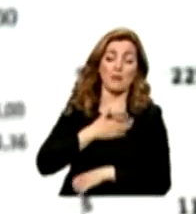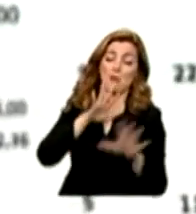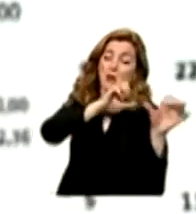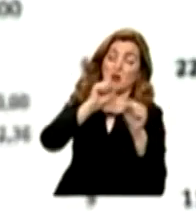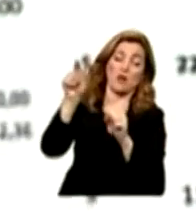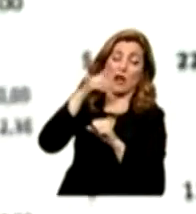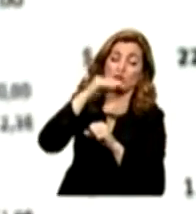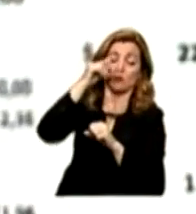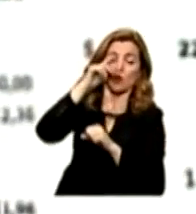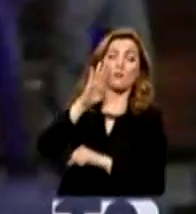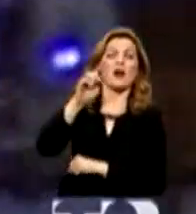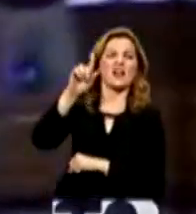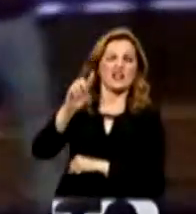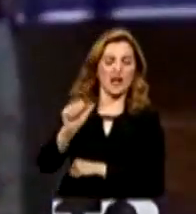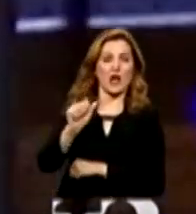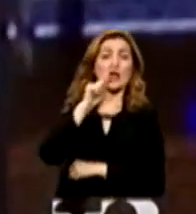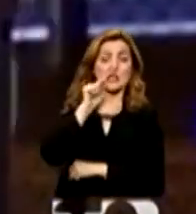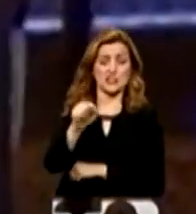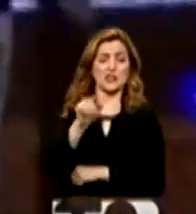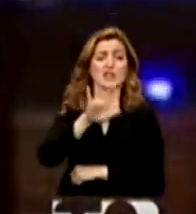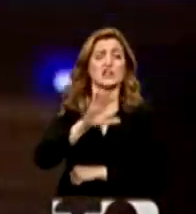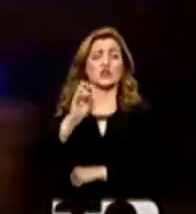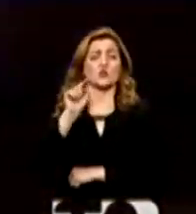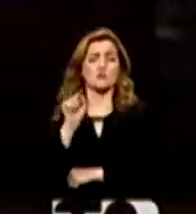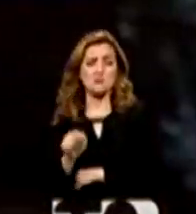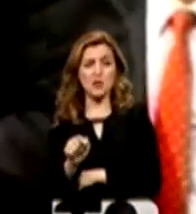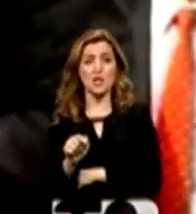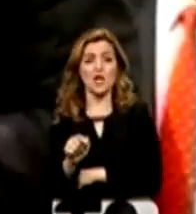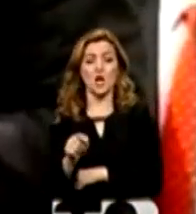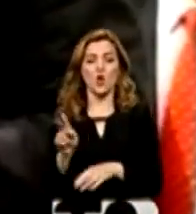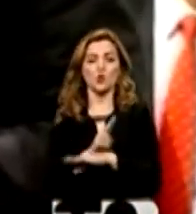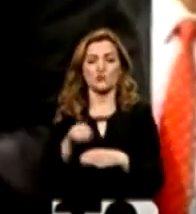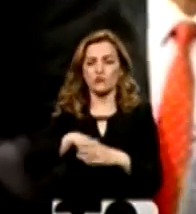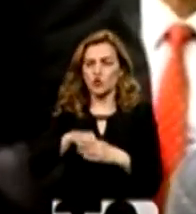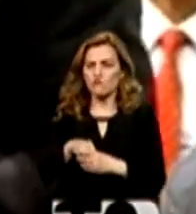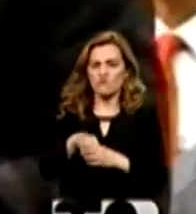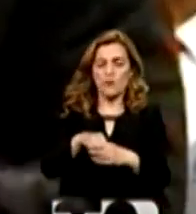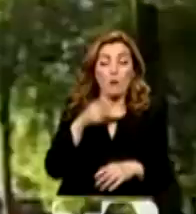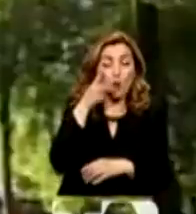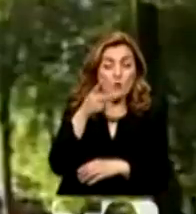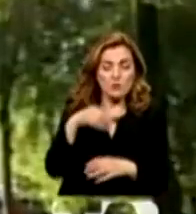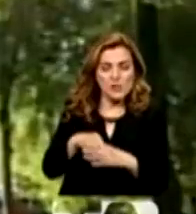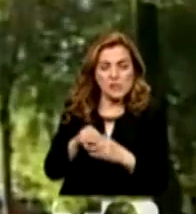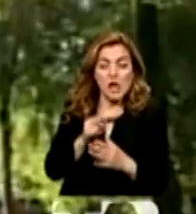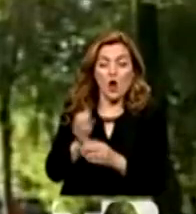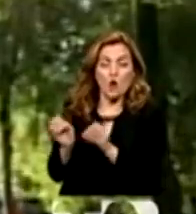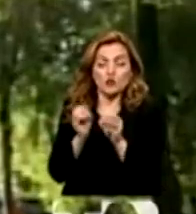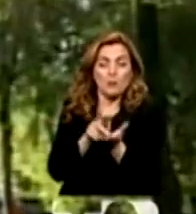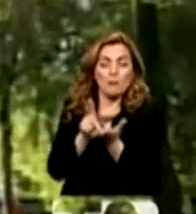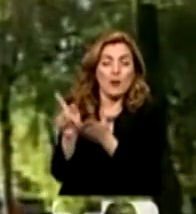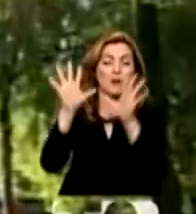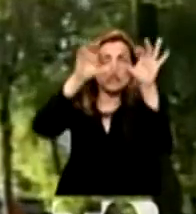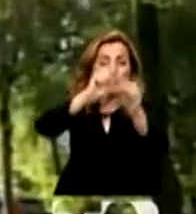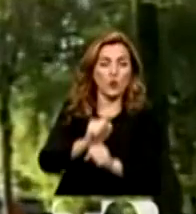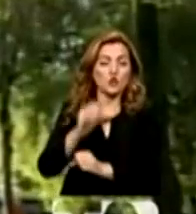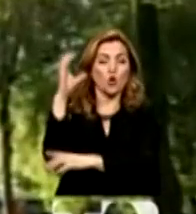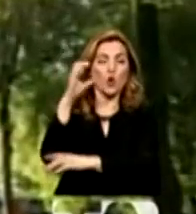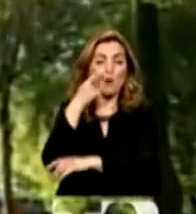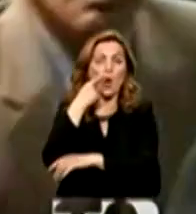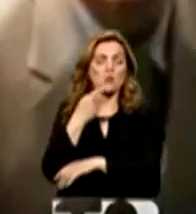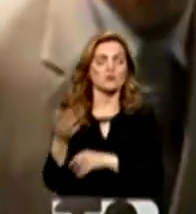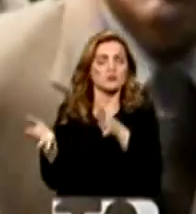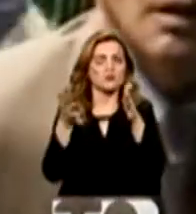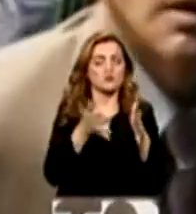provenientes de fondos públicos, según Balda, se utilizaron para organizar su secuestro en Colombia. Solo un mes después, en enero del